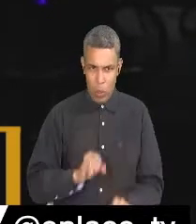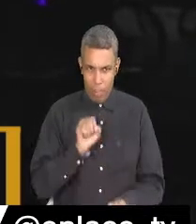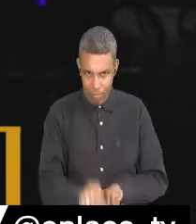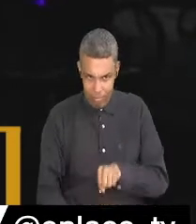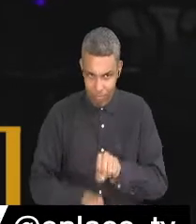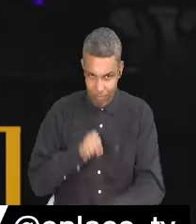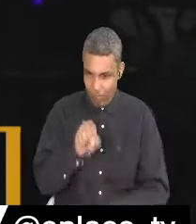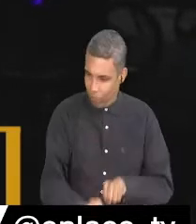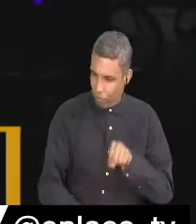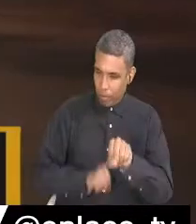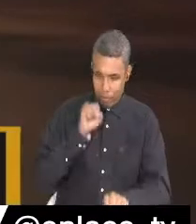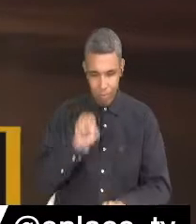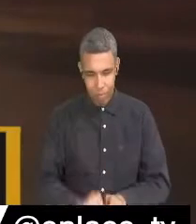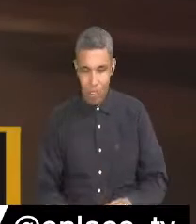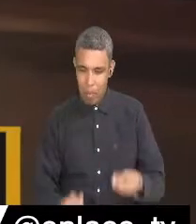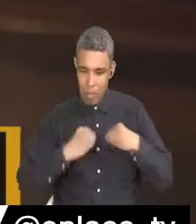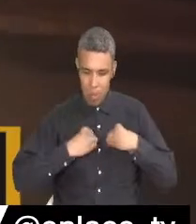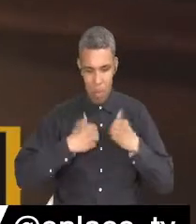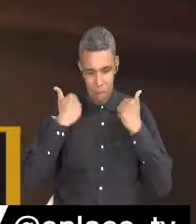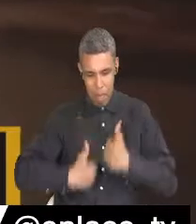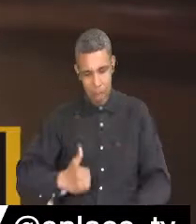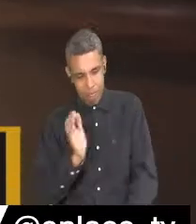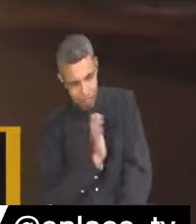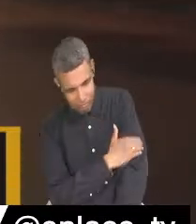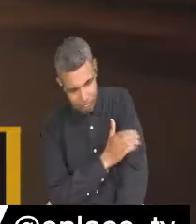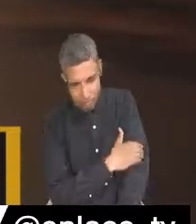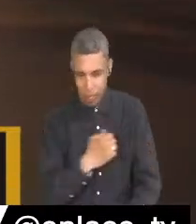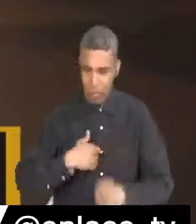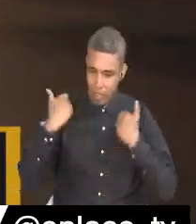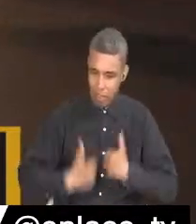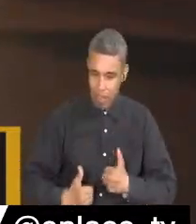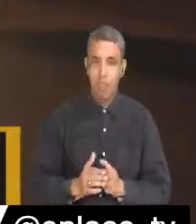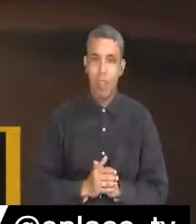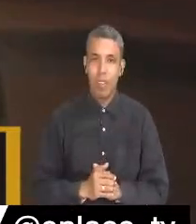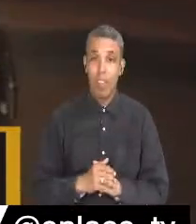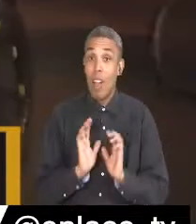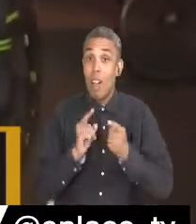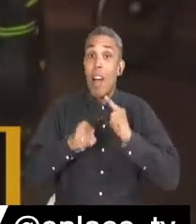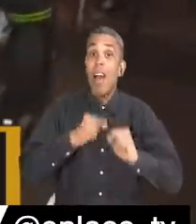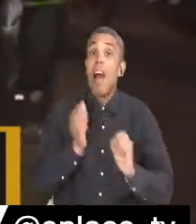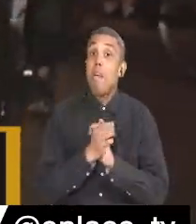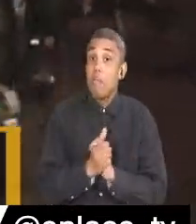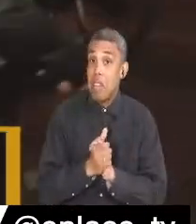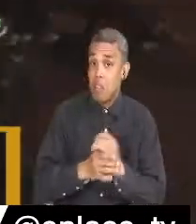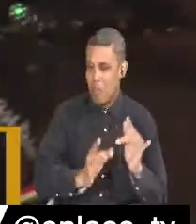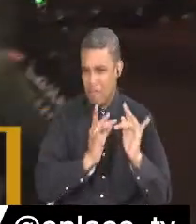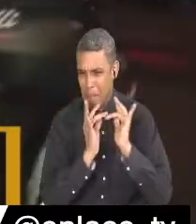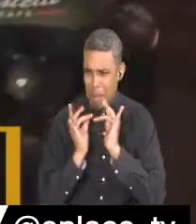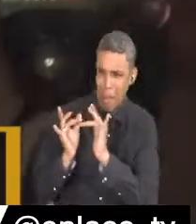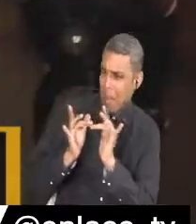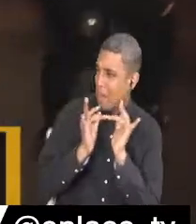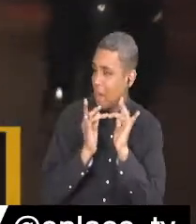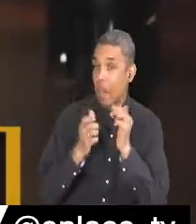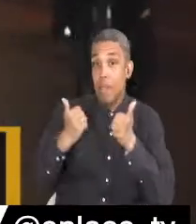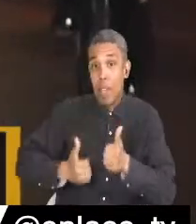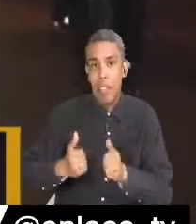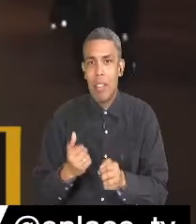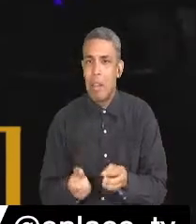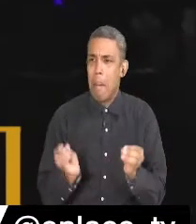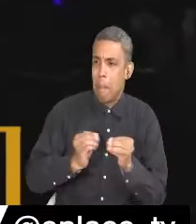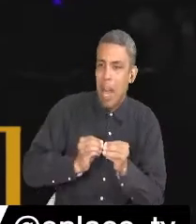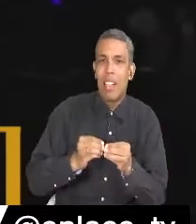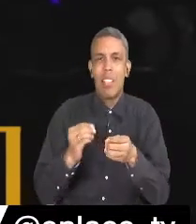estado físico, y segundo, que hay un estado de camaradería aquí, somos una familia y cada día nos integramos con más y más y más